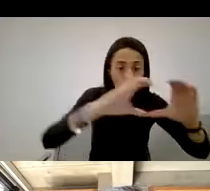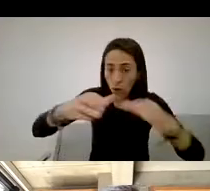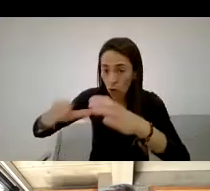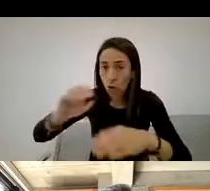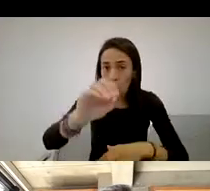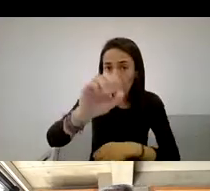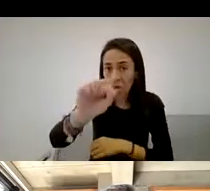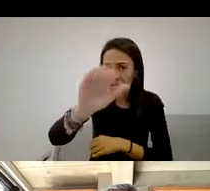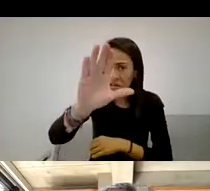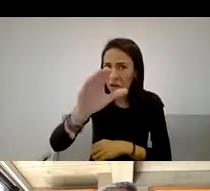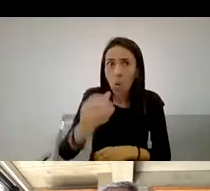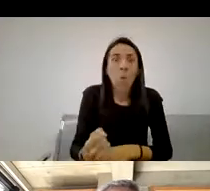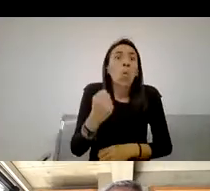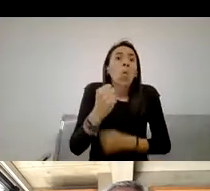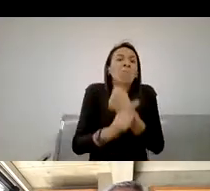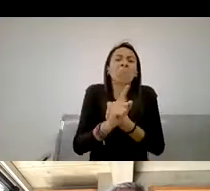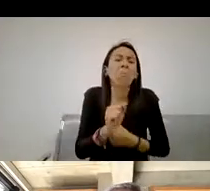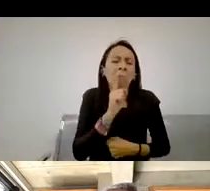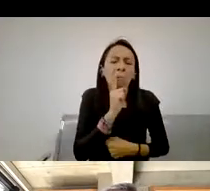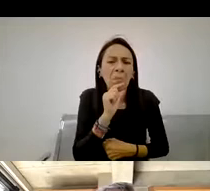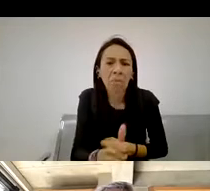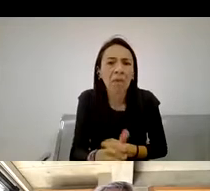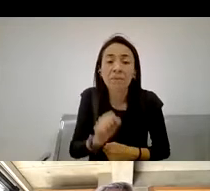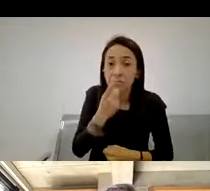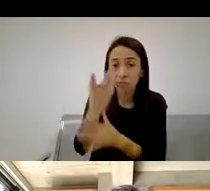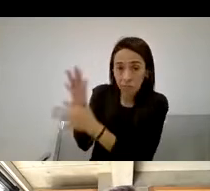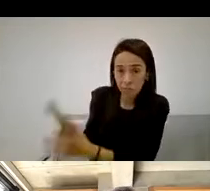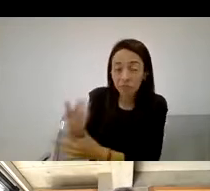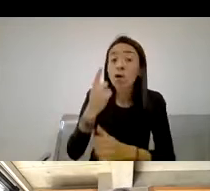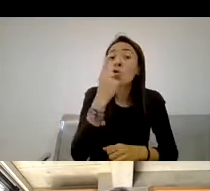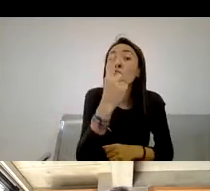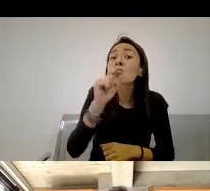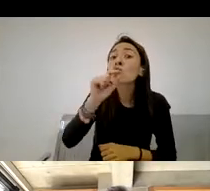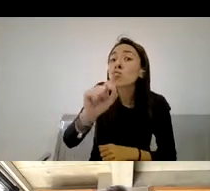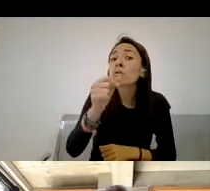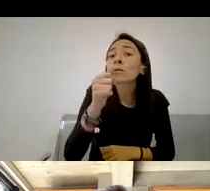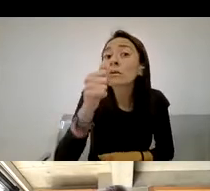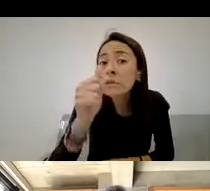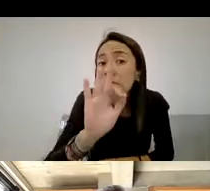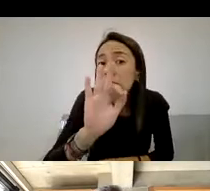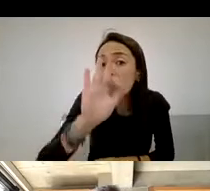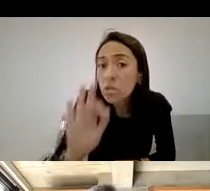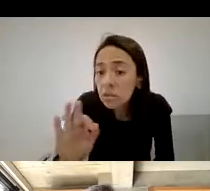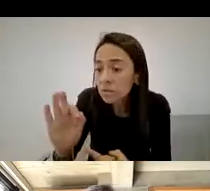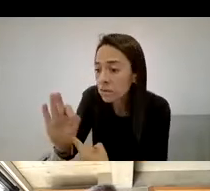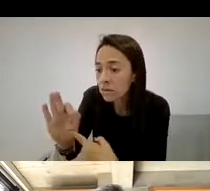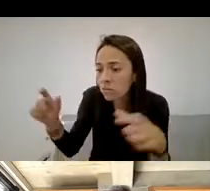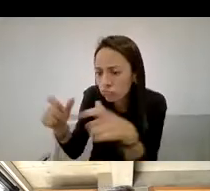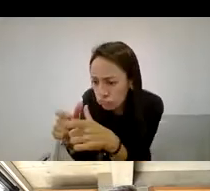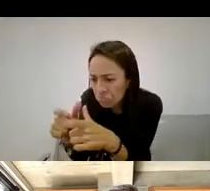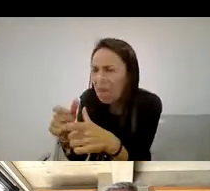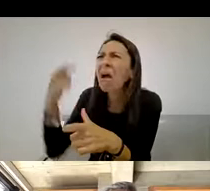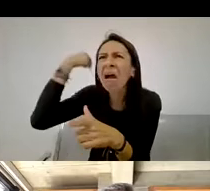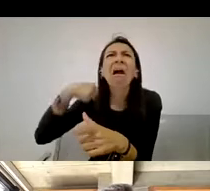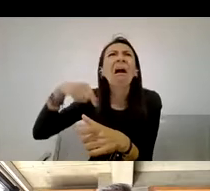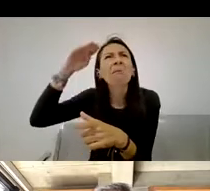esta muestra es que solo el 1.6% dicen que les afectará poco. En realidad, pues estamos